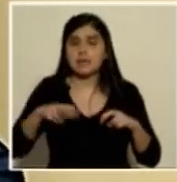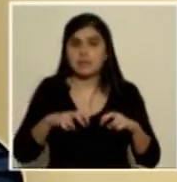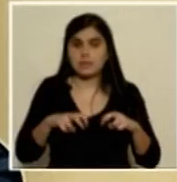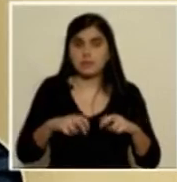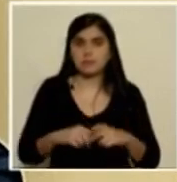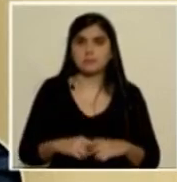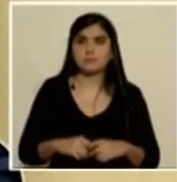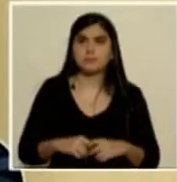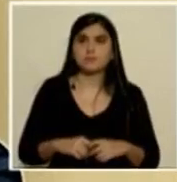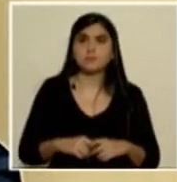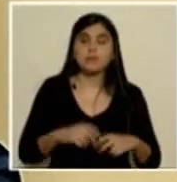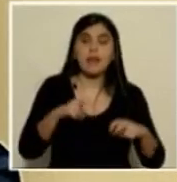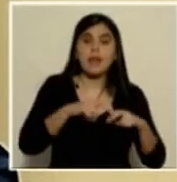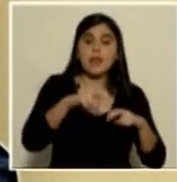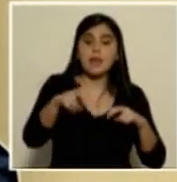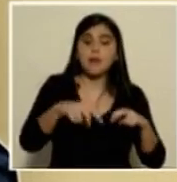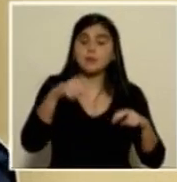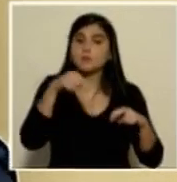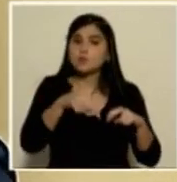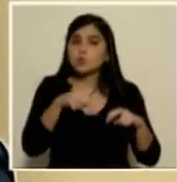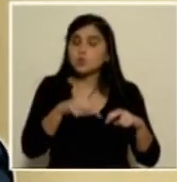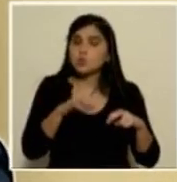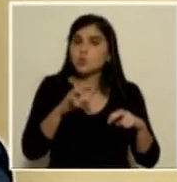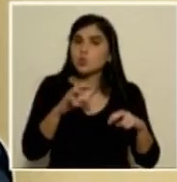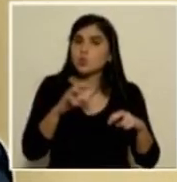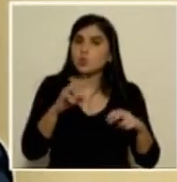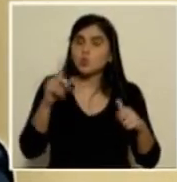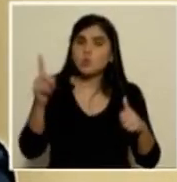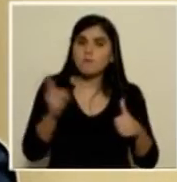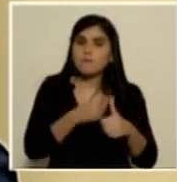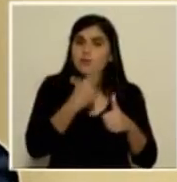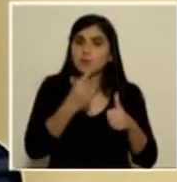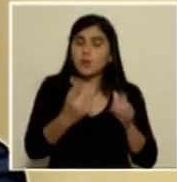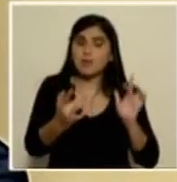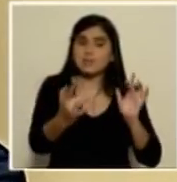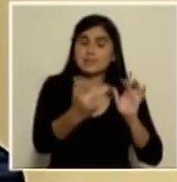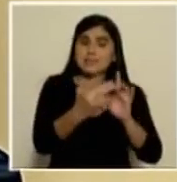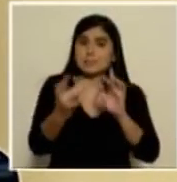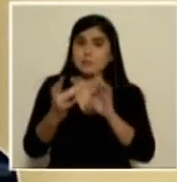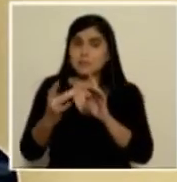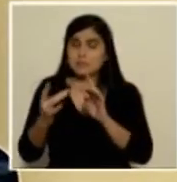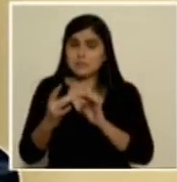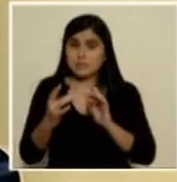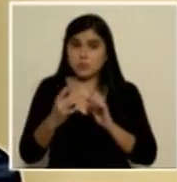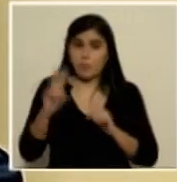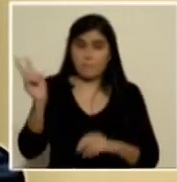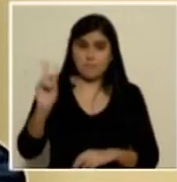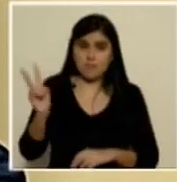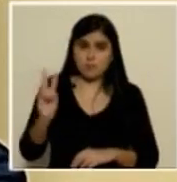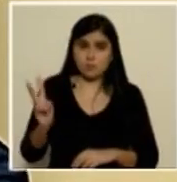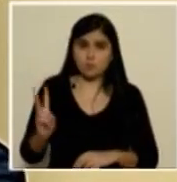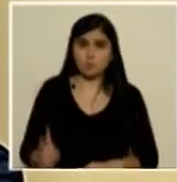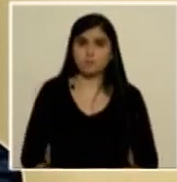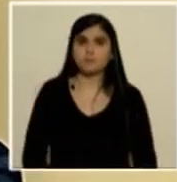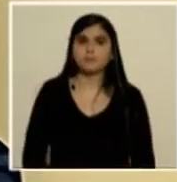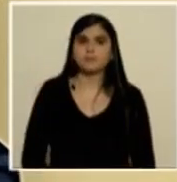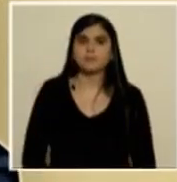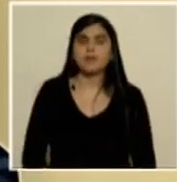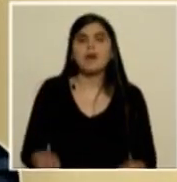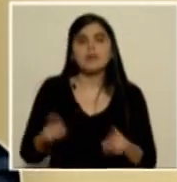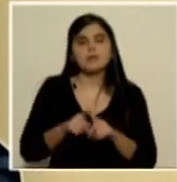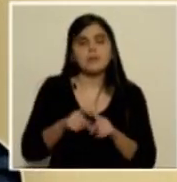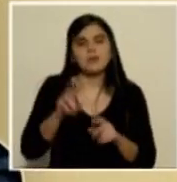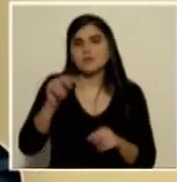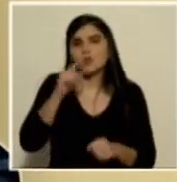movilidad es uno de los factores elementales en la transmisión del virus, además de el no cumplimiento de